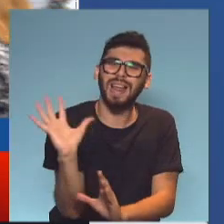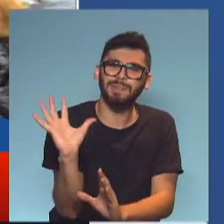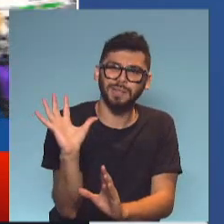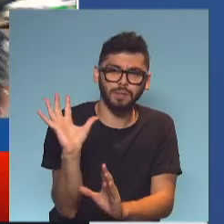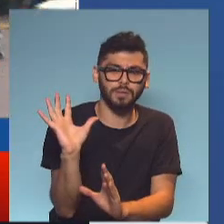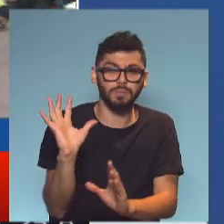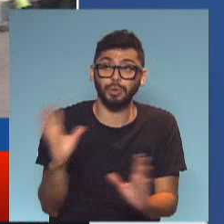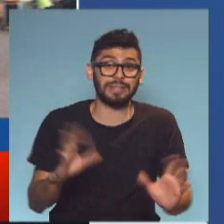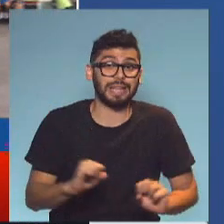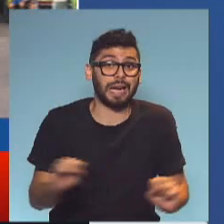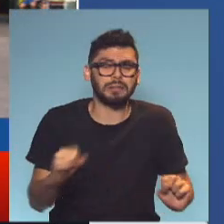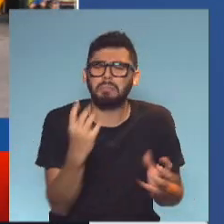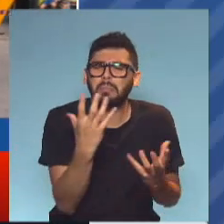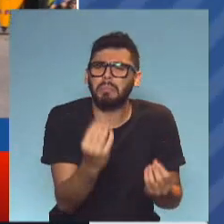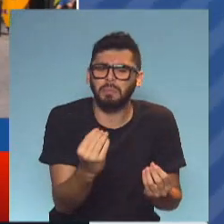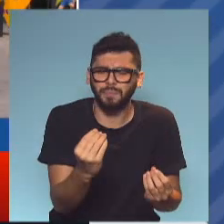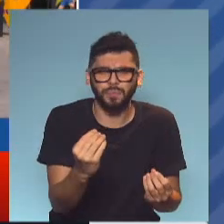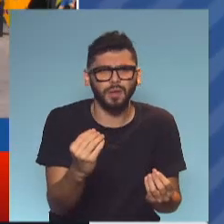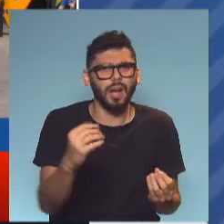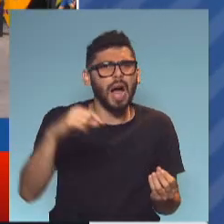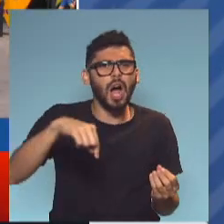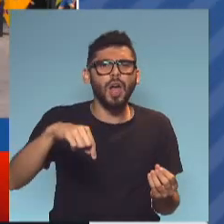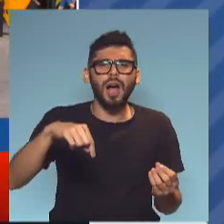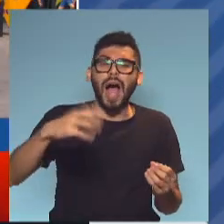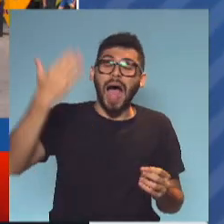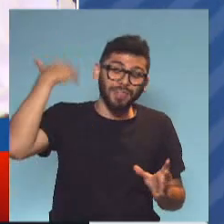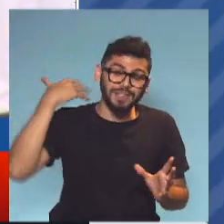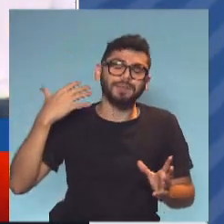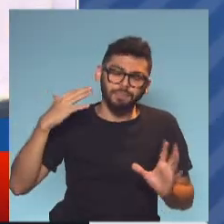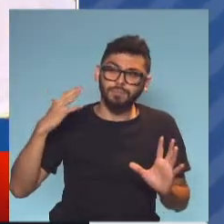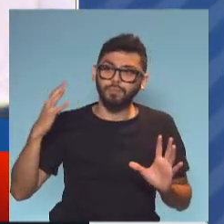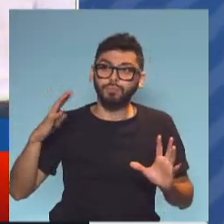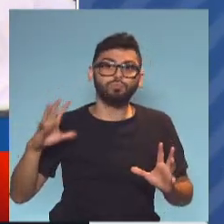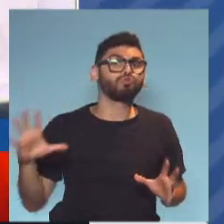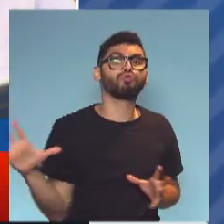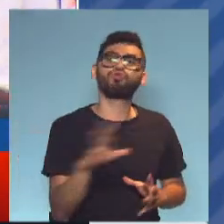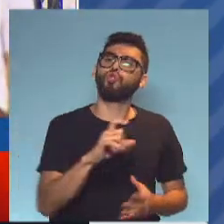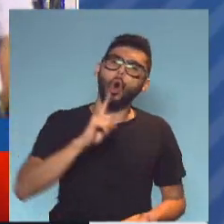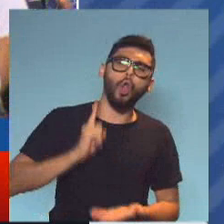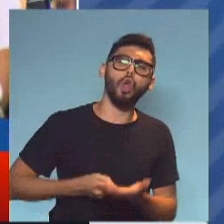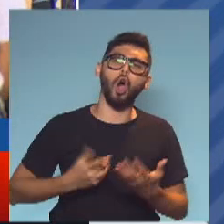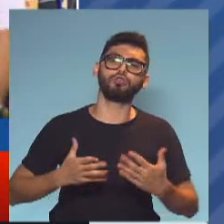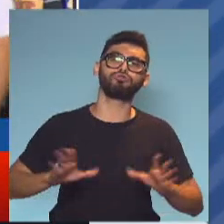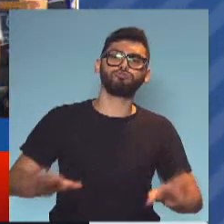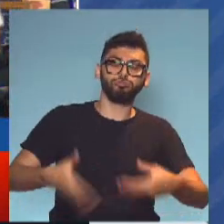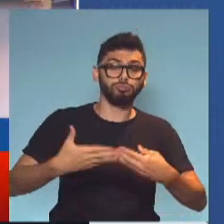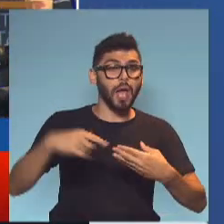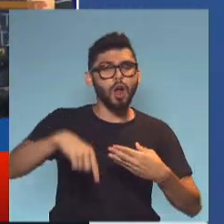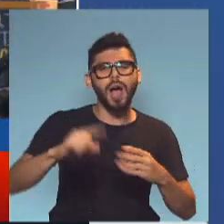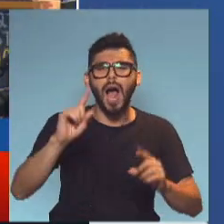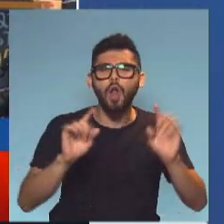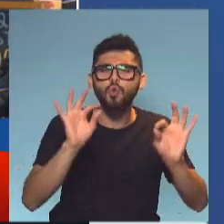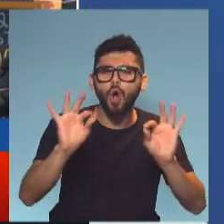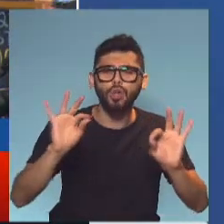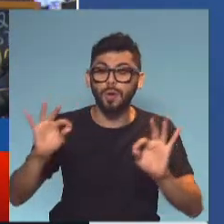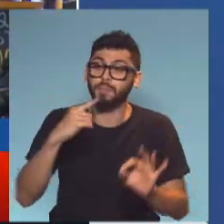tuvimos que atravesar. Es más fácil dirigirlo ahora, ¿no? Como si ya se sabe lo específico. Antes era la población entera, si se quiere, más allá de aquello que en relación de dependencia